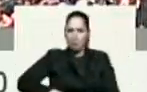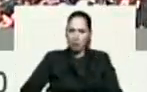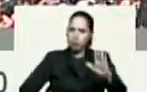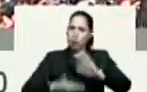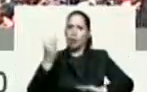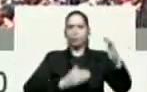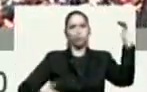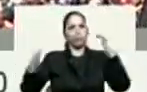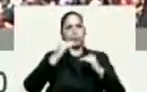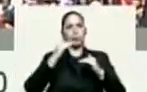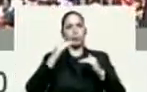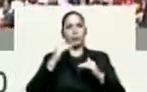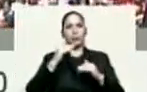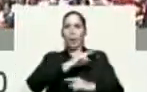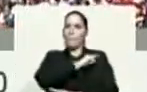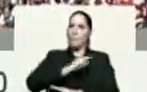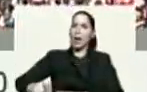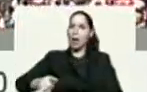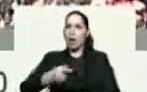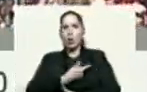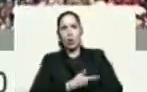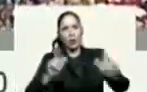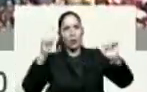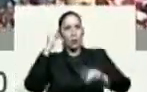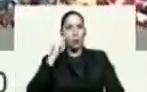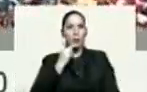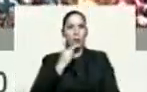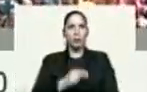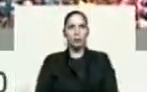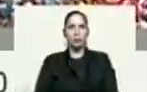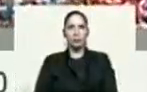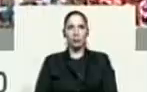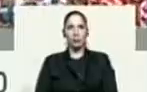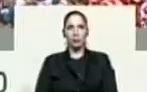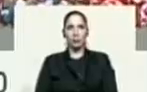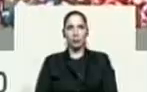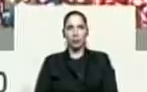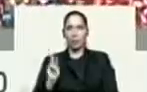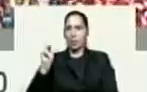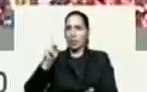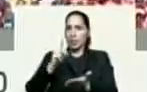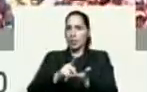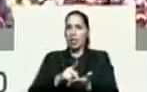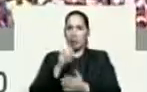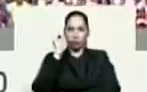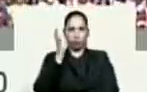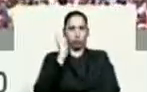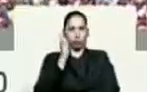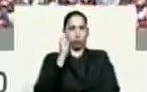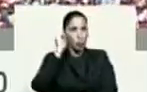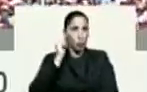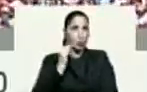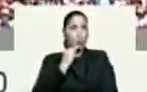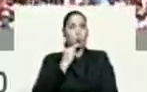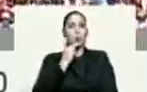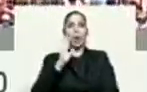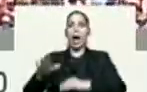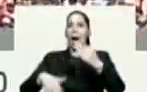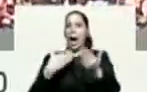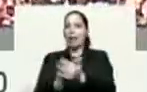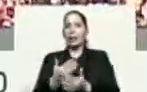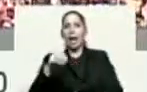capaz, al mando del libertador Simón Bolívar, de llegar desde Angostura hasta Ayacucho, dejando a su